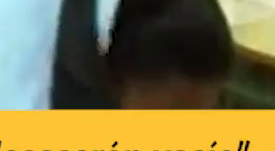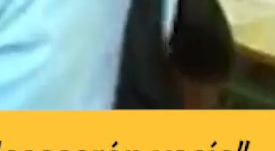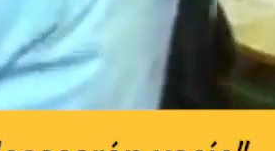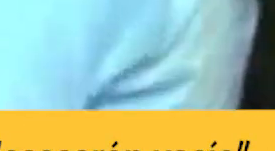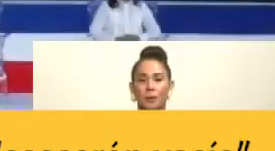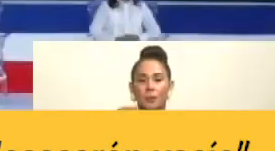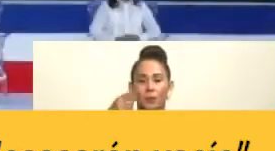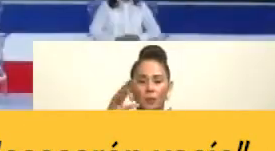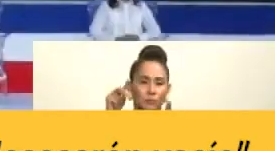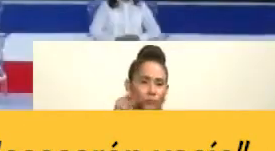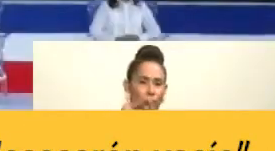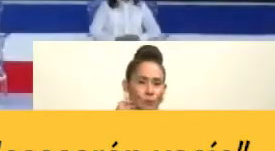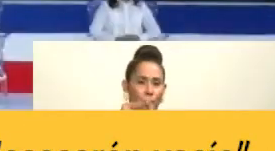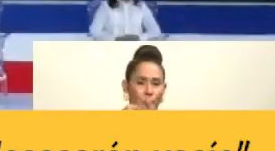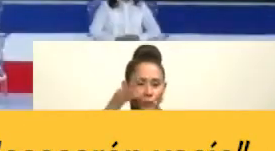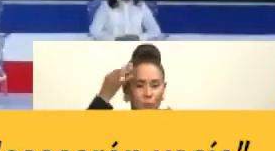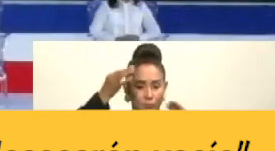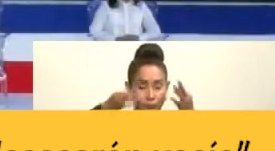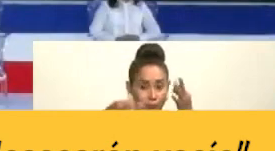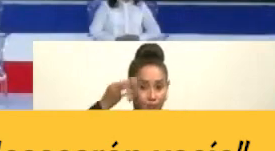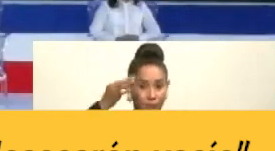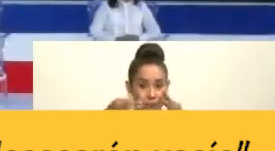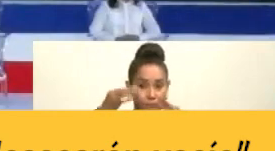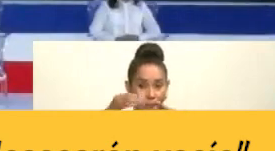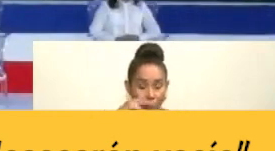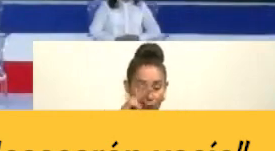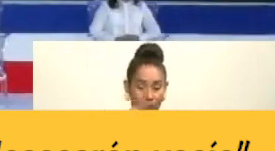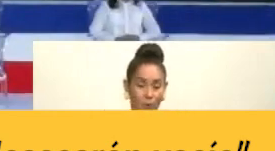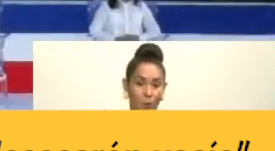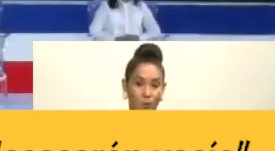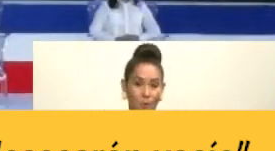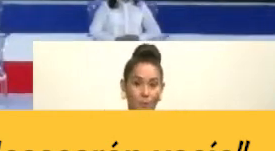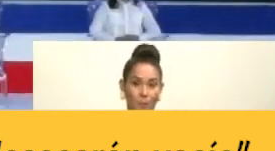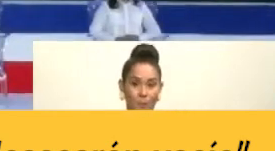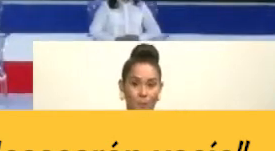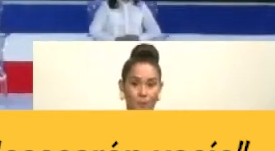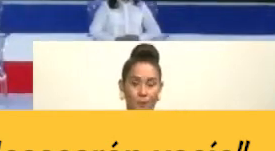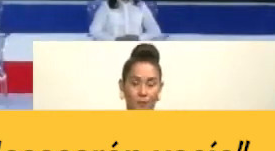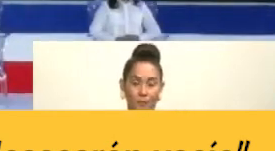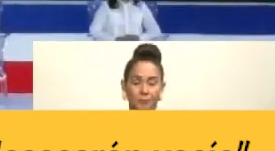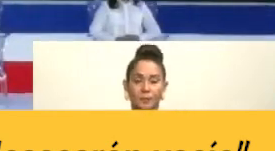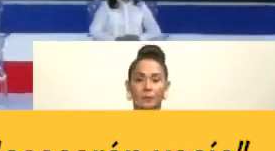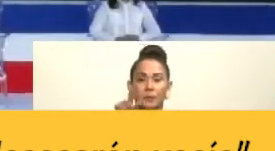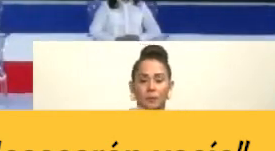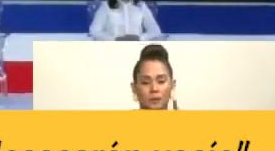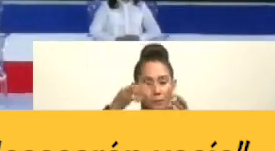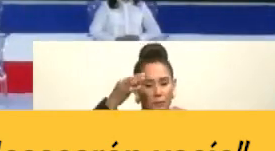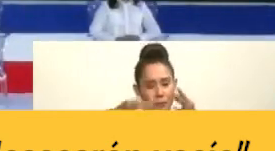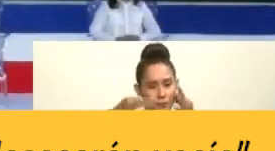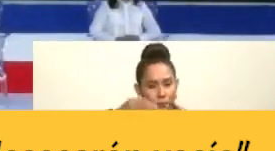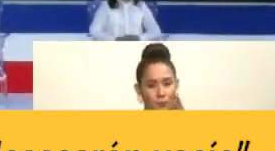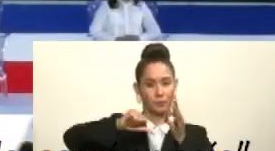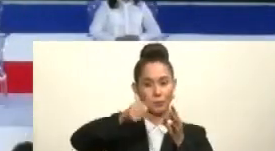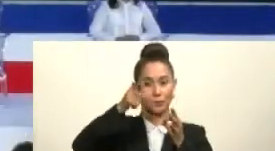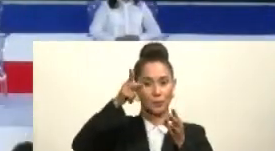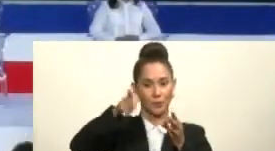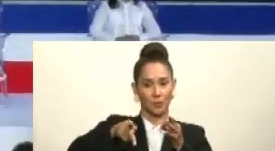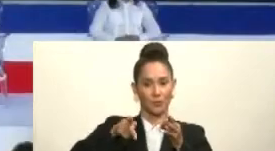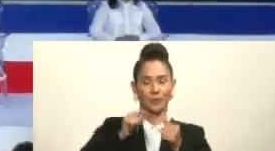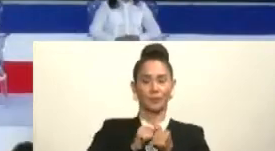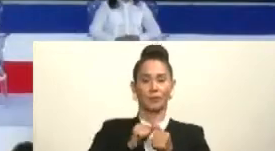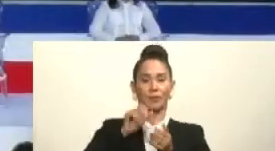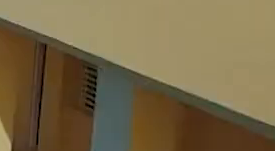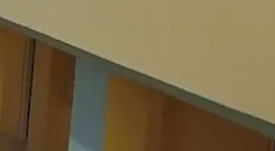Otra de las materias que se busca implementar en las escuelas son merengue con los expertos en música Uchi Lora,